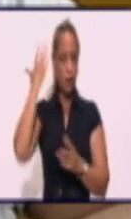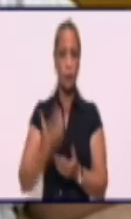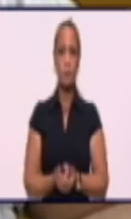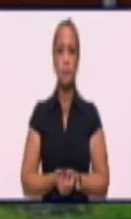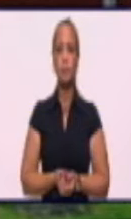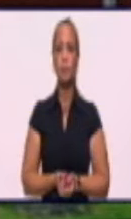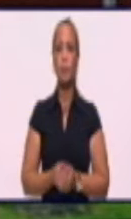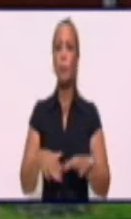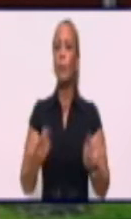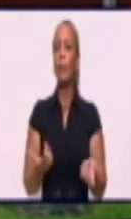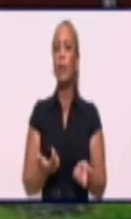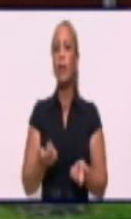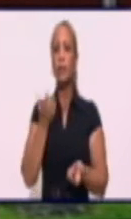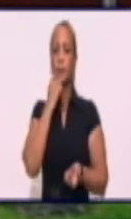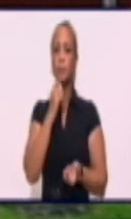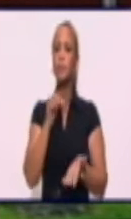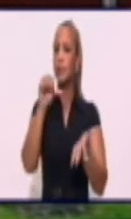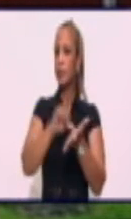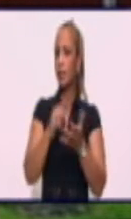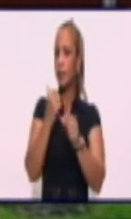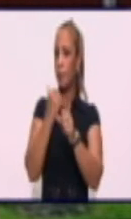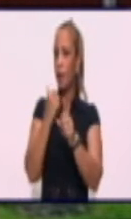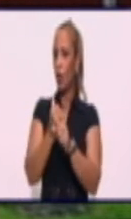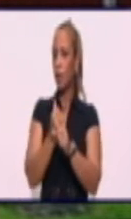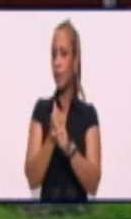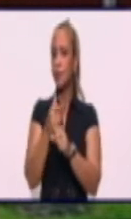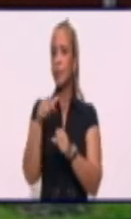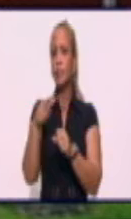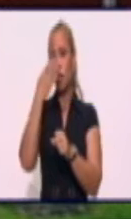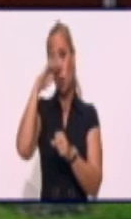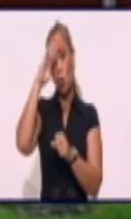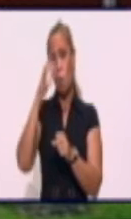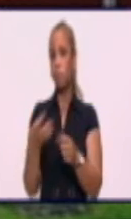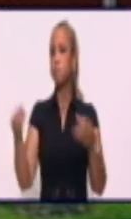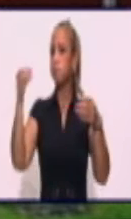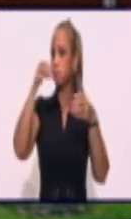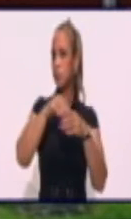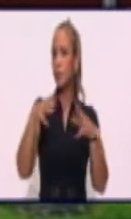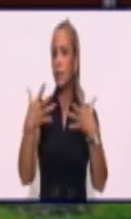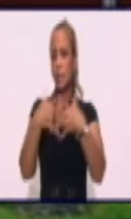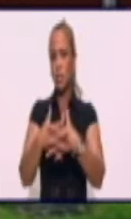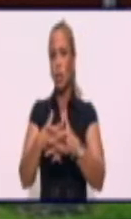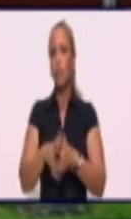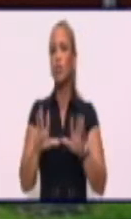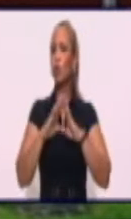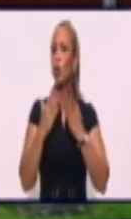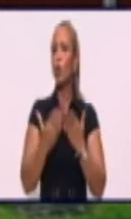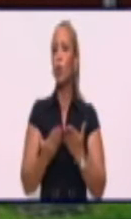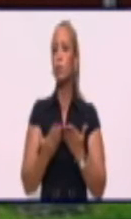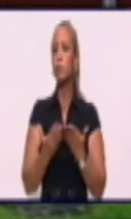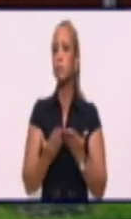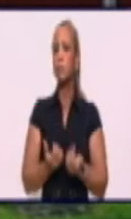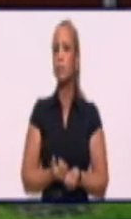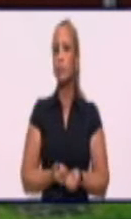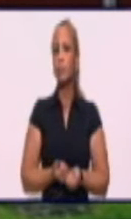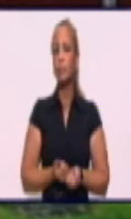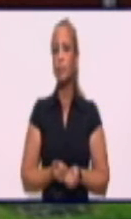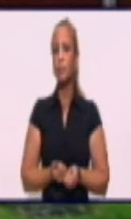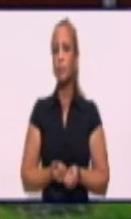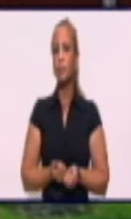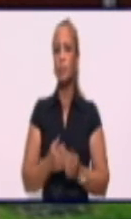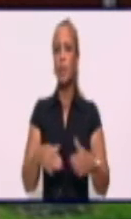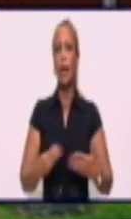la Central de Trabajadores de Cuba ha estado involucrada en todo lo que tiene que ver con